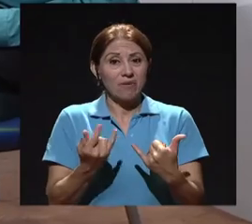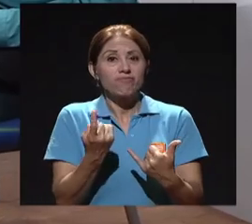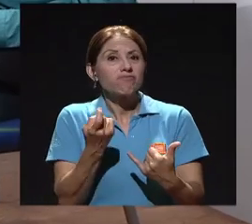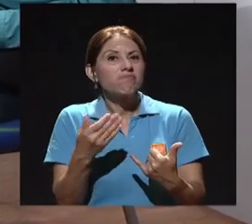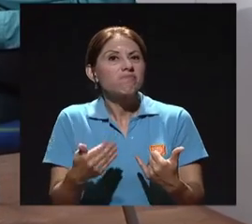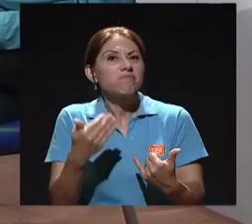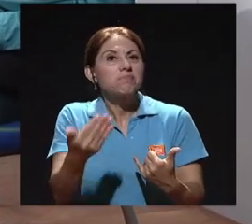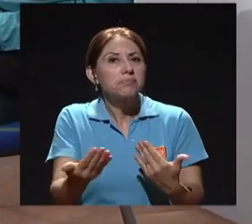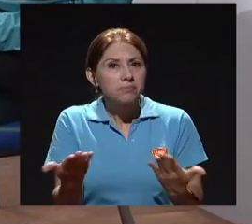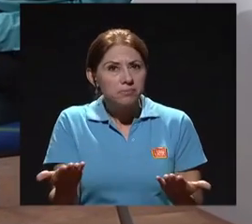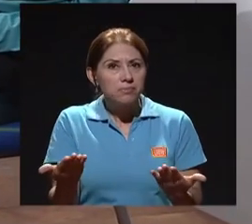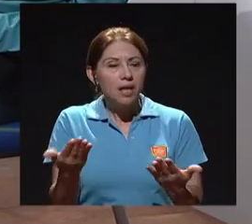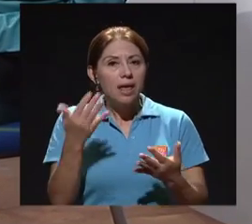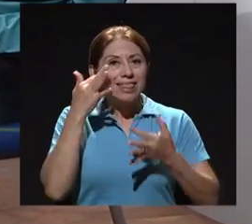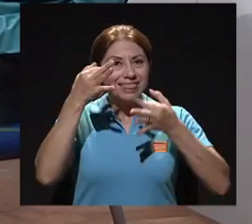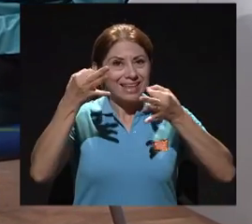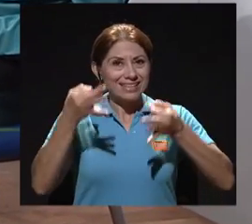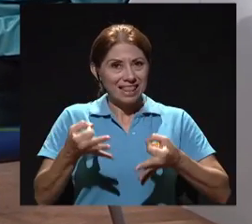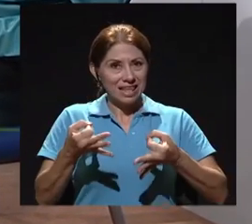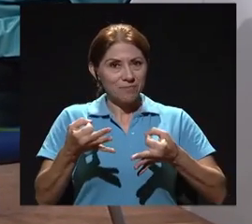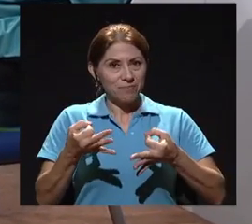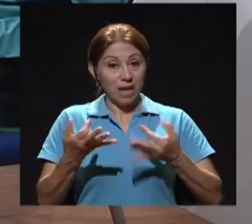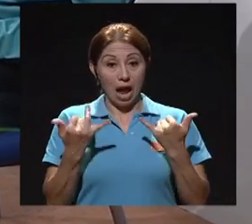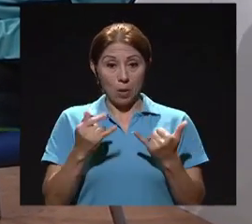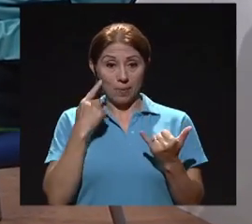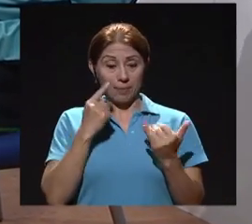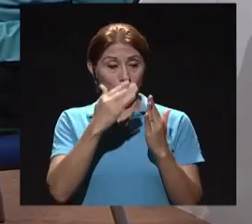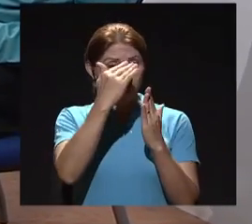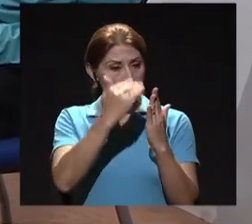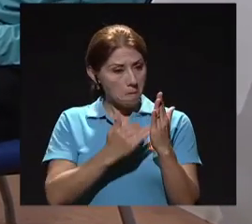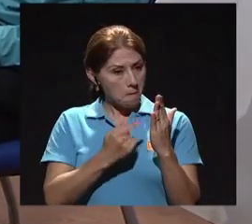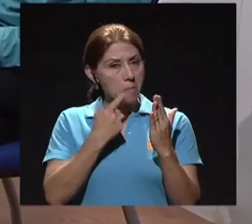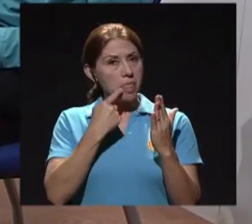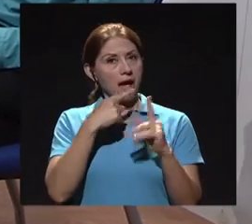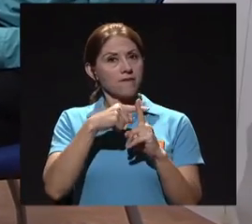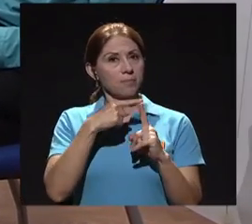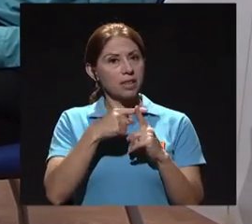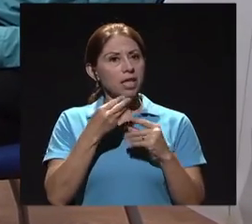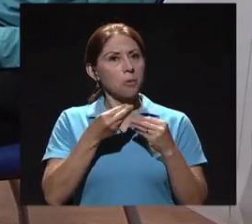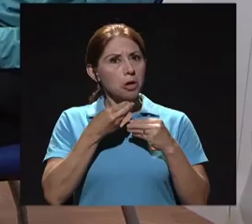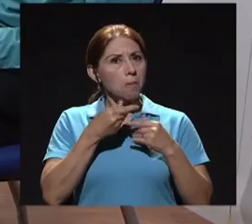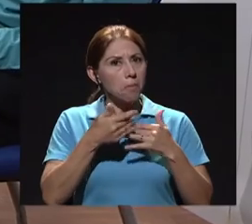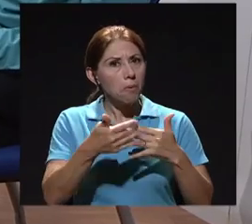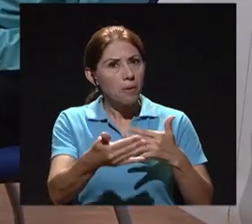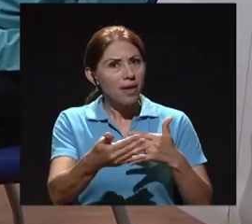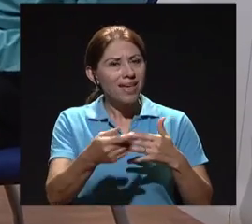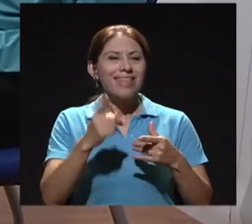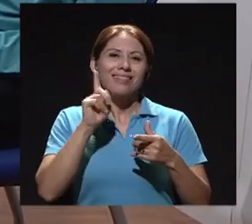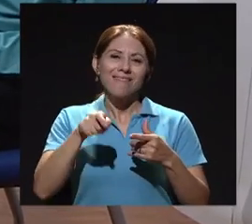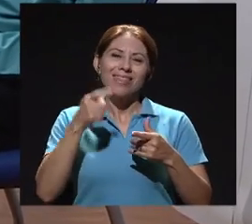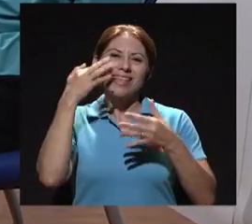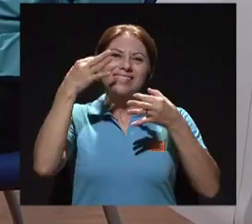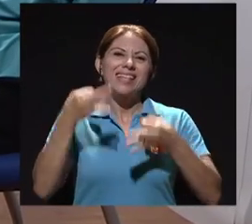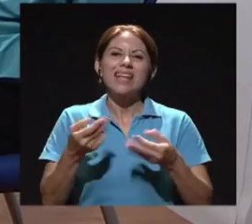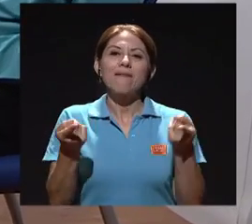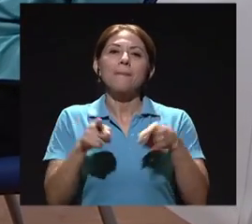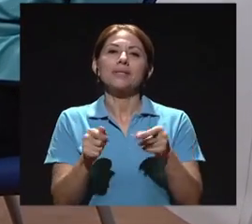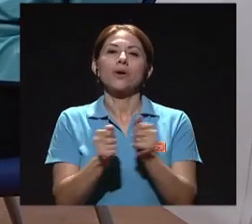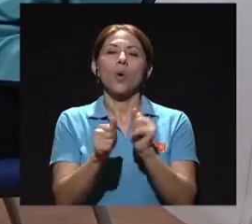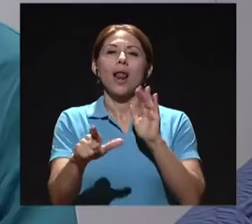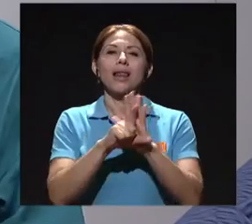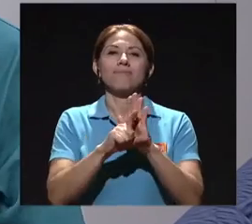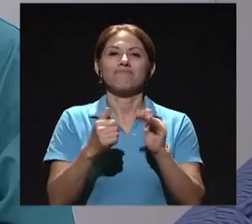es precisamente decidir con vista en el dictamen afirmativo qué es lo que va a pasar con ella después del segundo